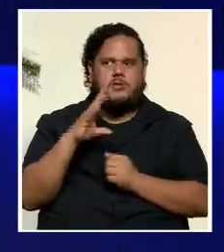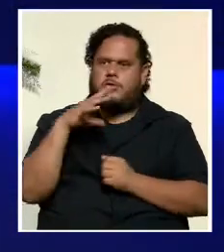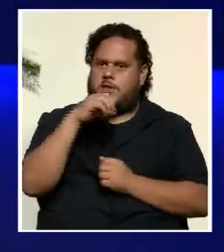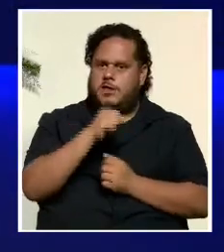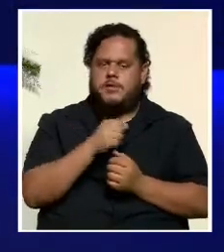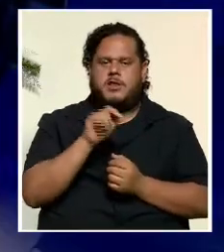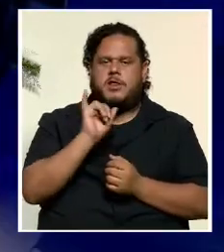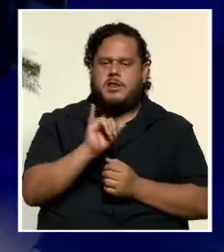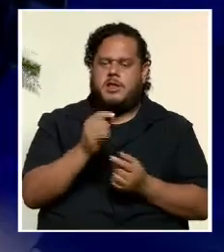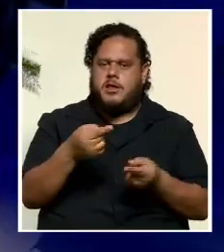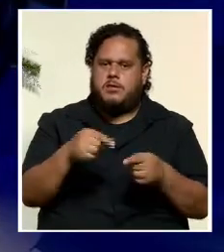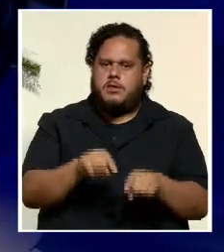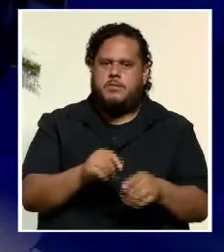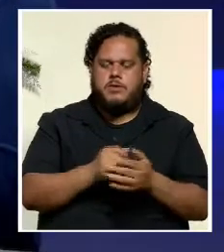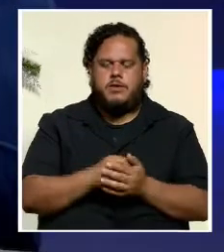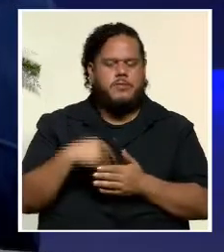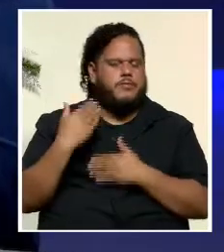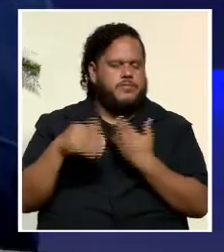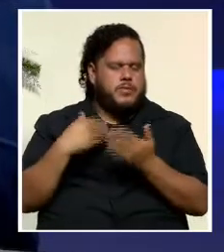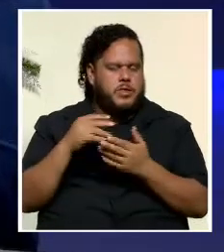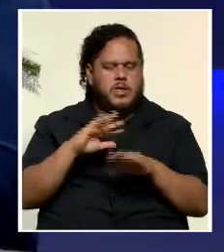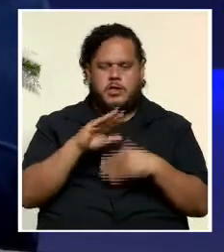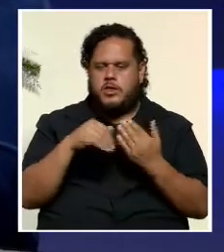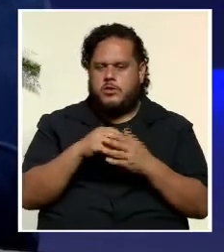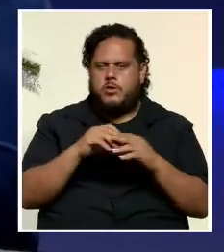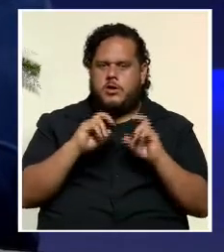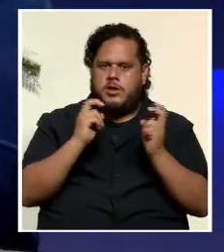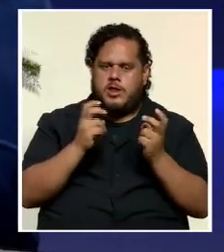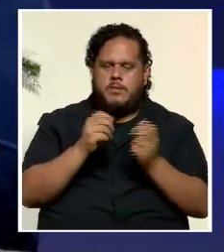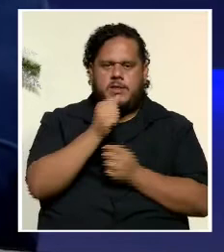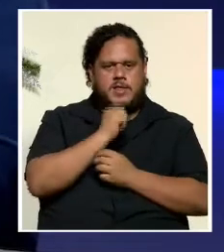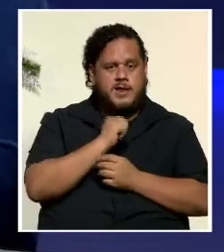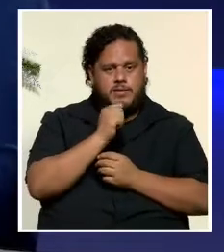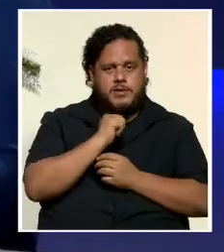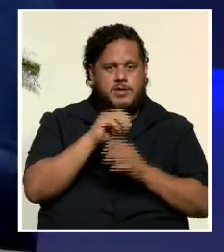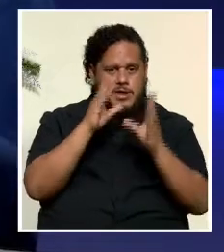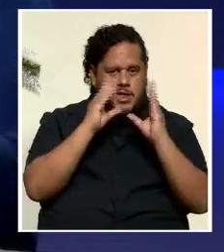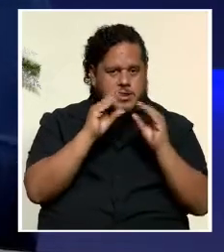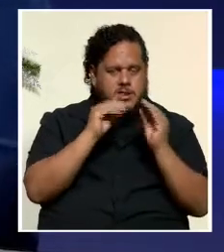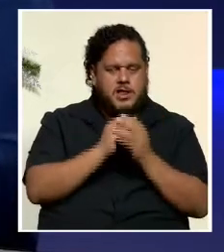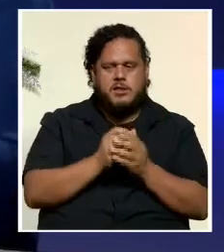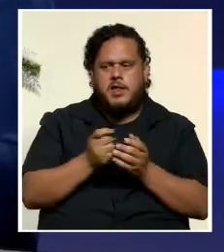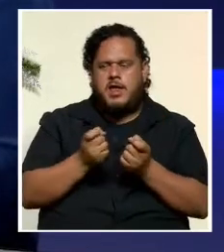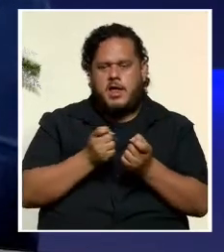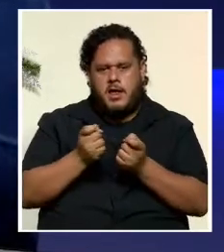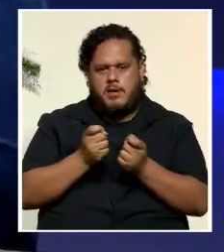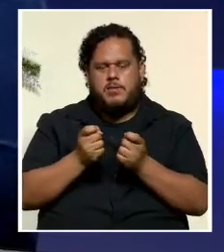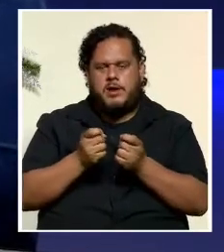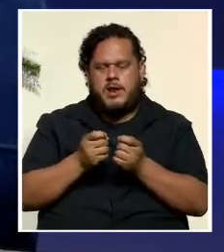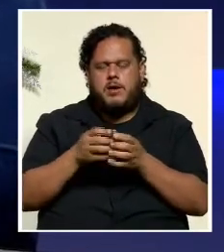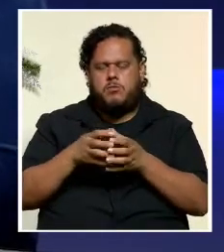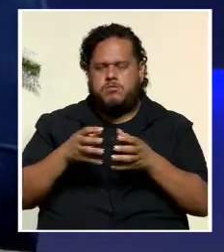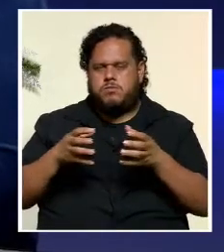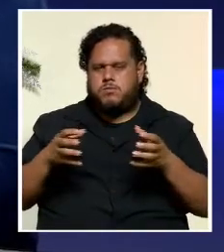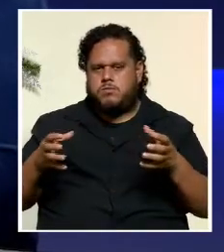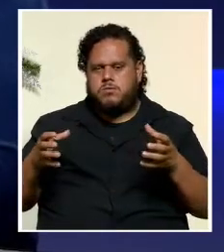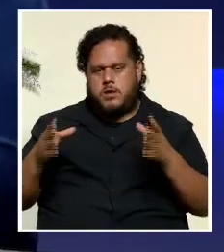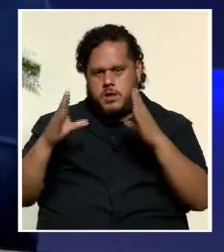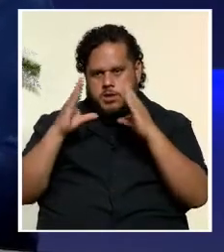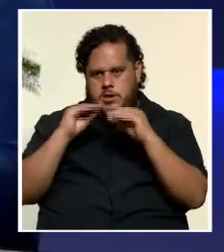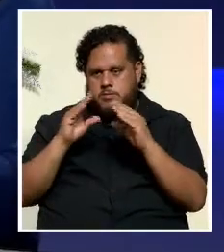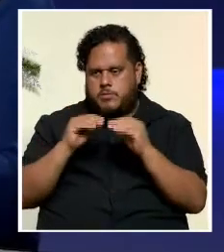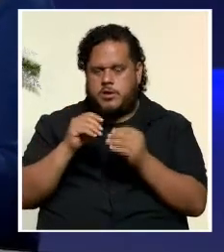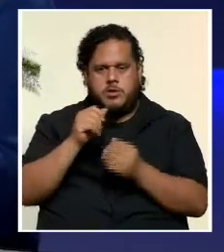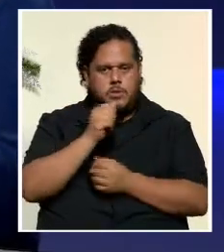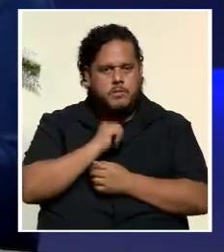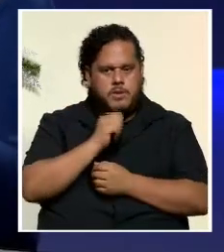sin que se den cuenta. Después está todo el tema de la privacidad de datos, el manejo masivo de datos privados,